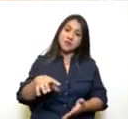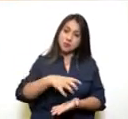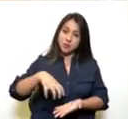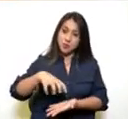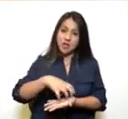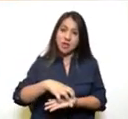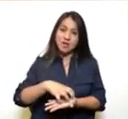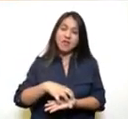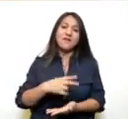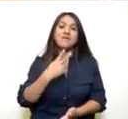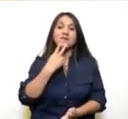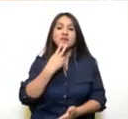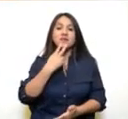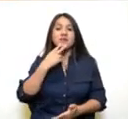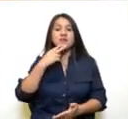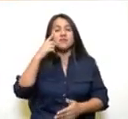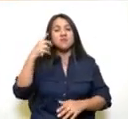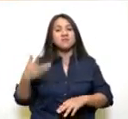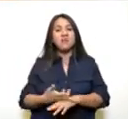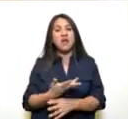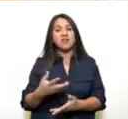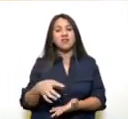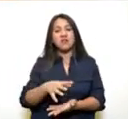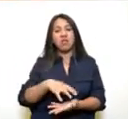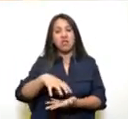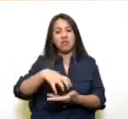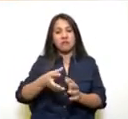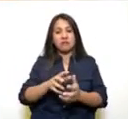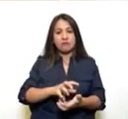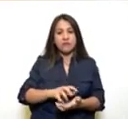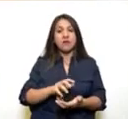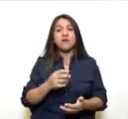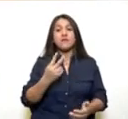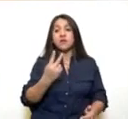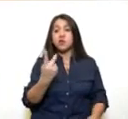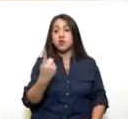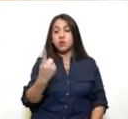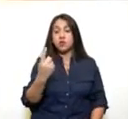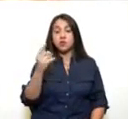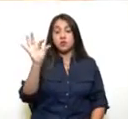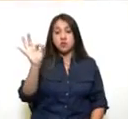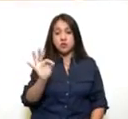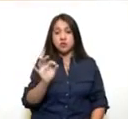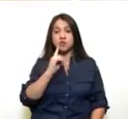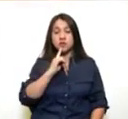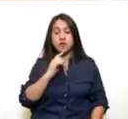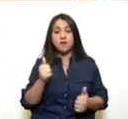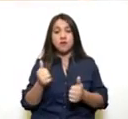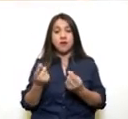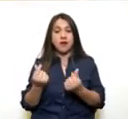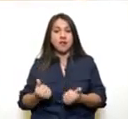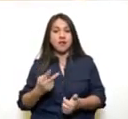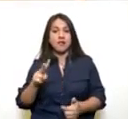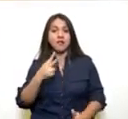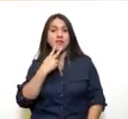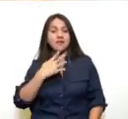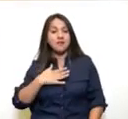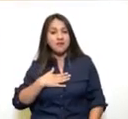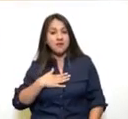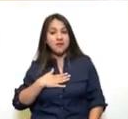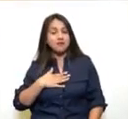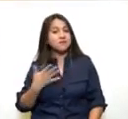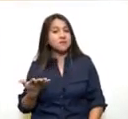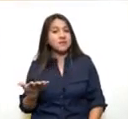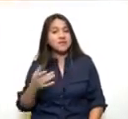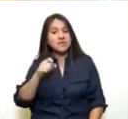viven malas condiciones y un 21 por ciento tiene buena calidad de vida sin